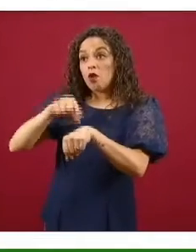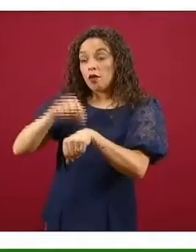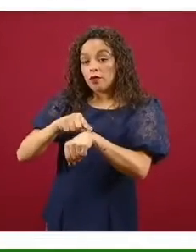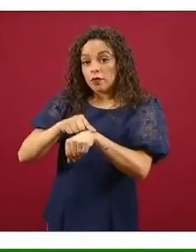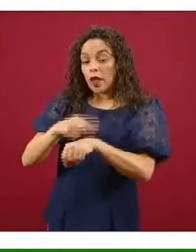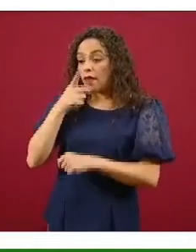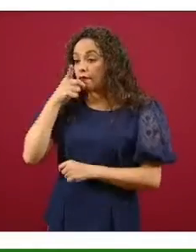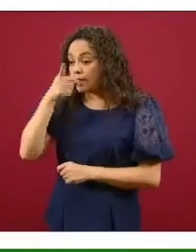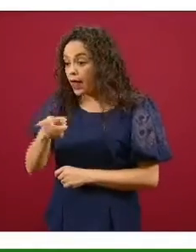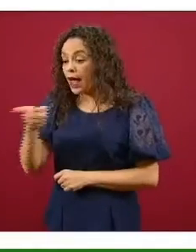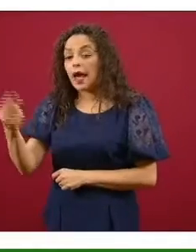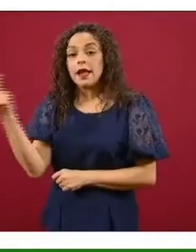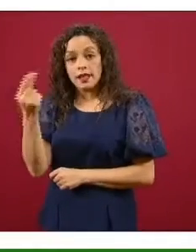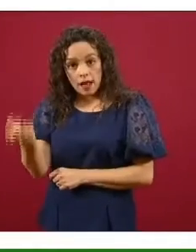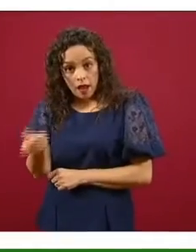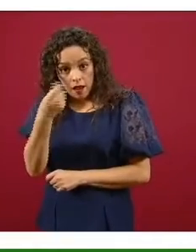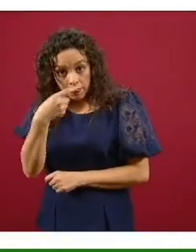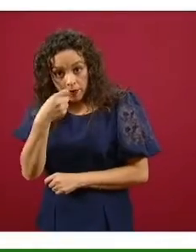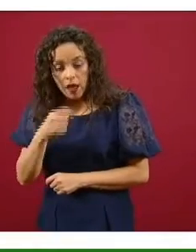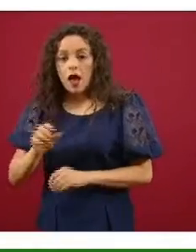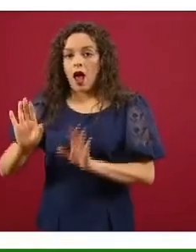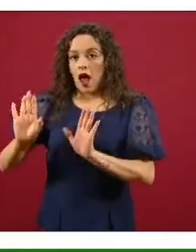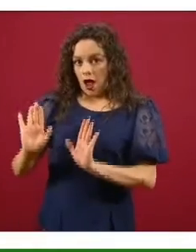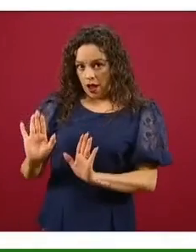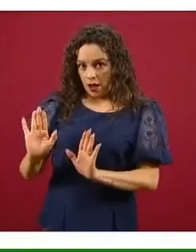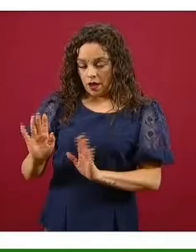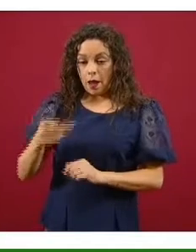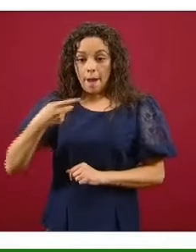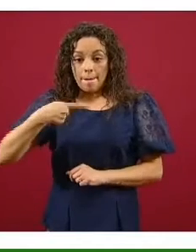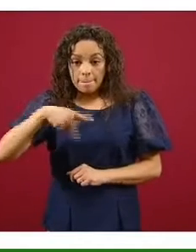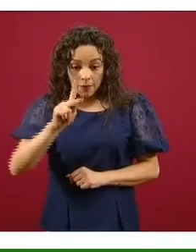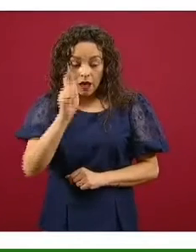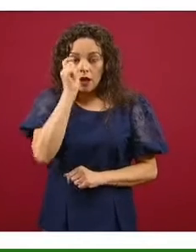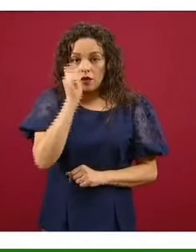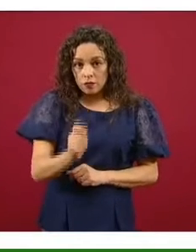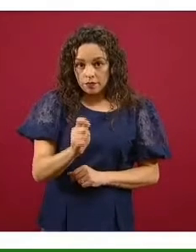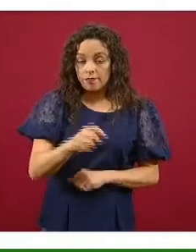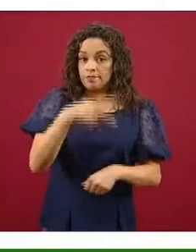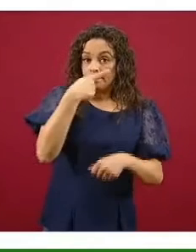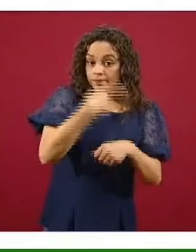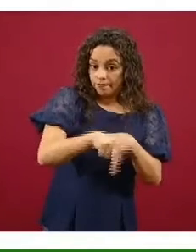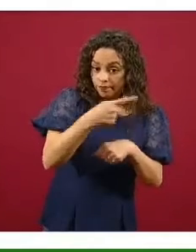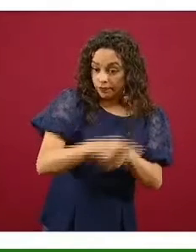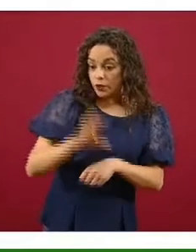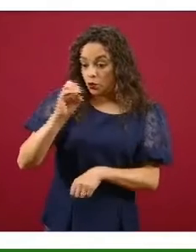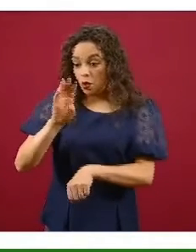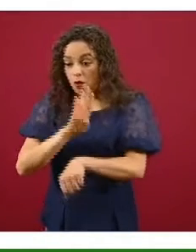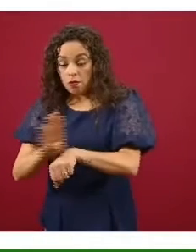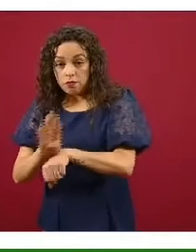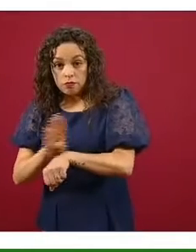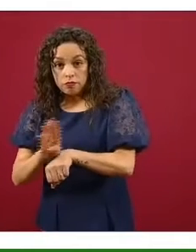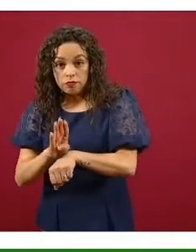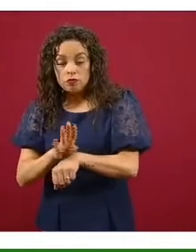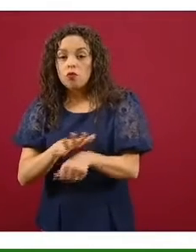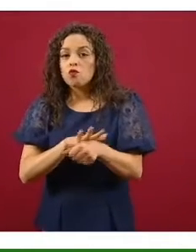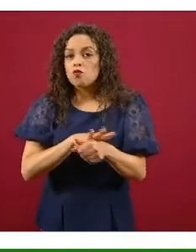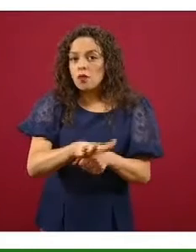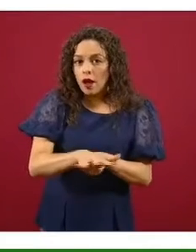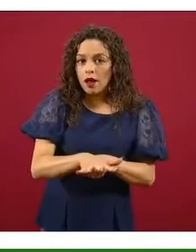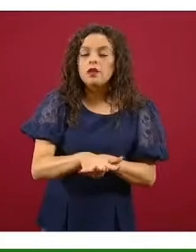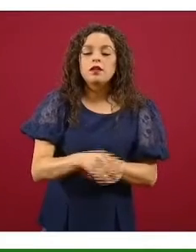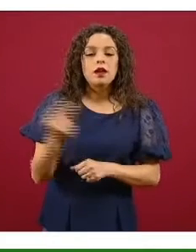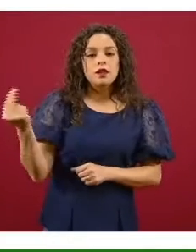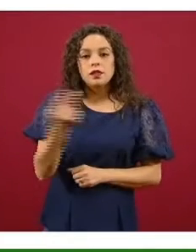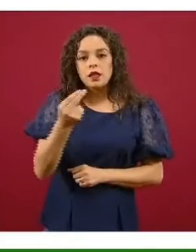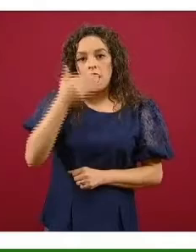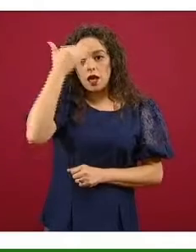indica y nos permite entonces, justo haciendo este balance entre riesgo y beneficio, saber que va a tener un beneficio